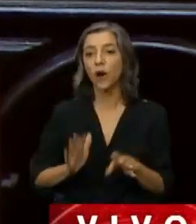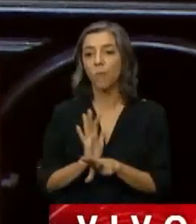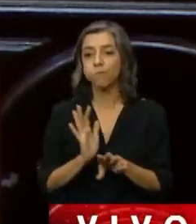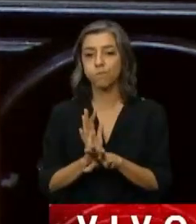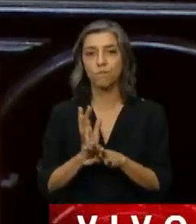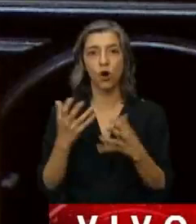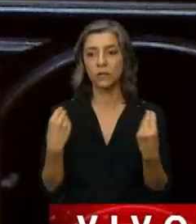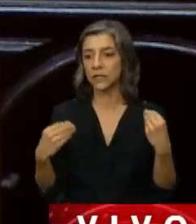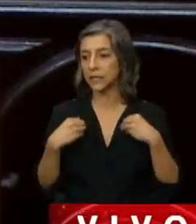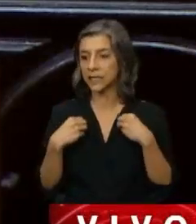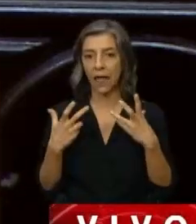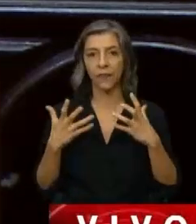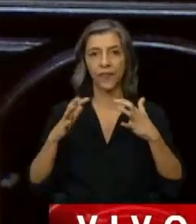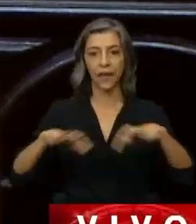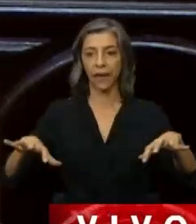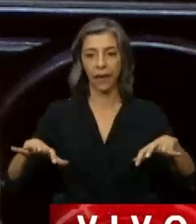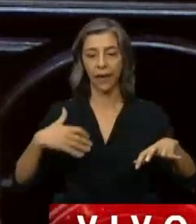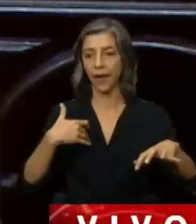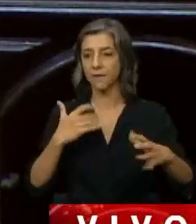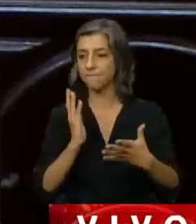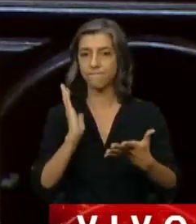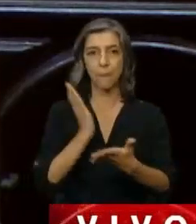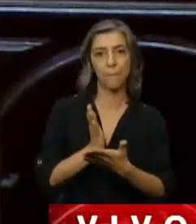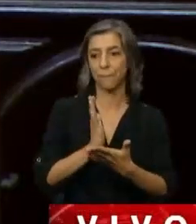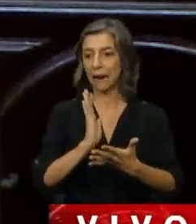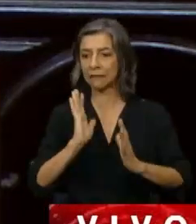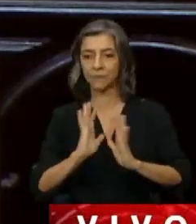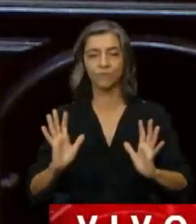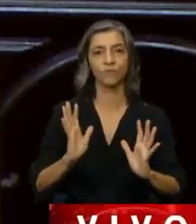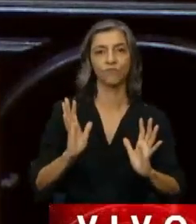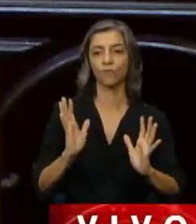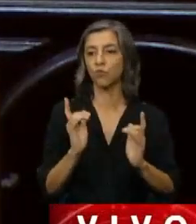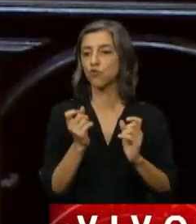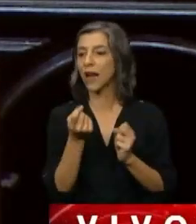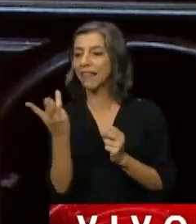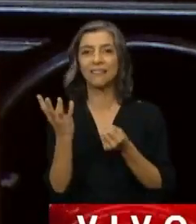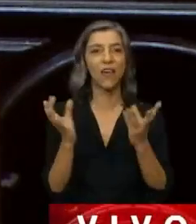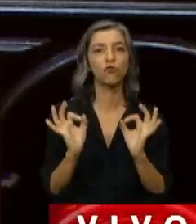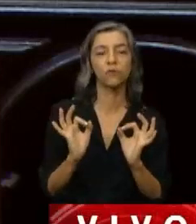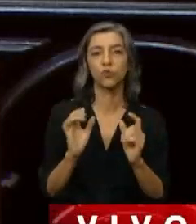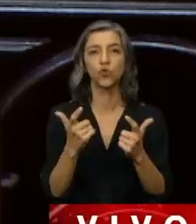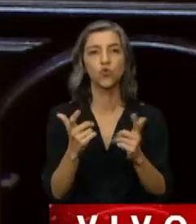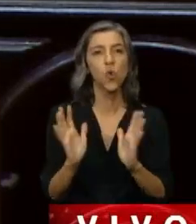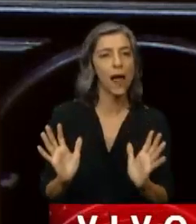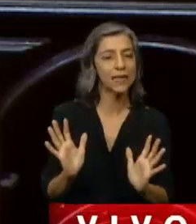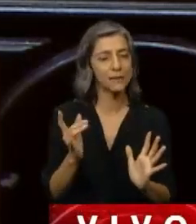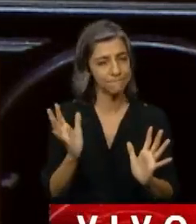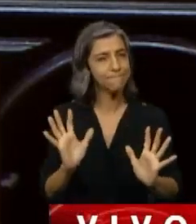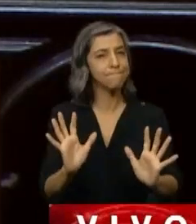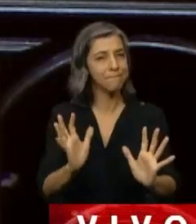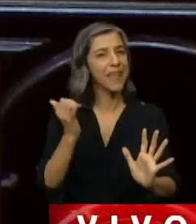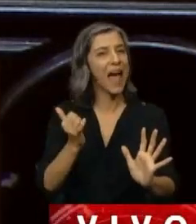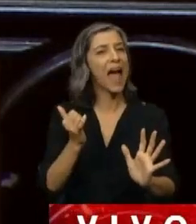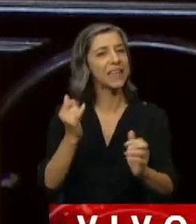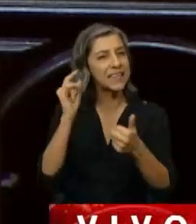para poder asegurar la gobernabilidad. Y ha habido casos en la Argentina y hay ejemplos en la Argentina. Entonces me parece que todos estos